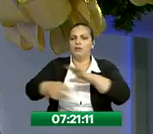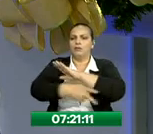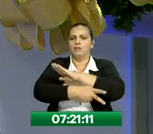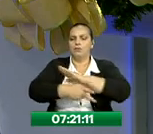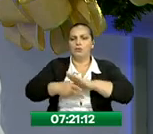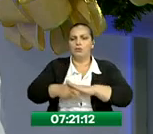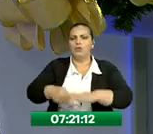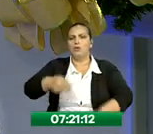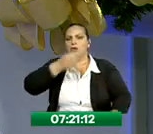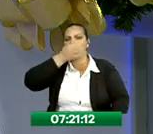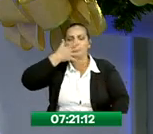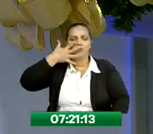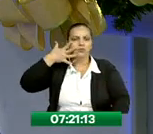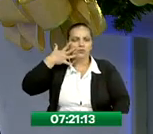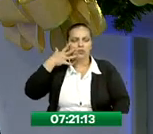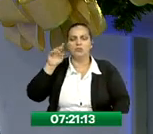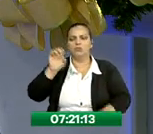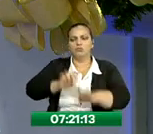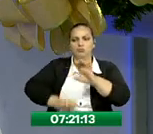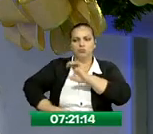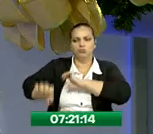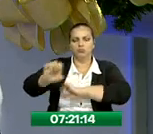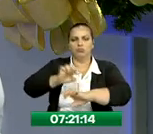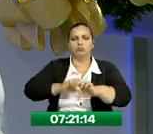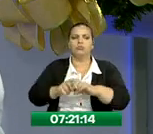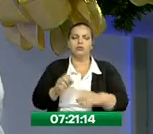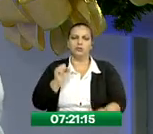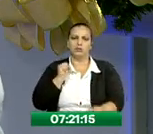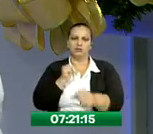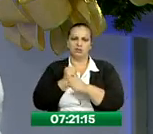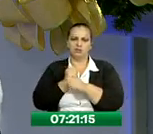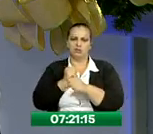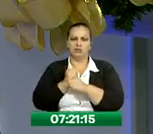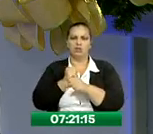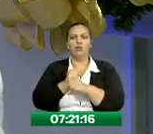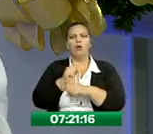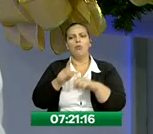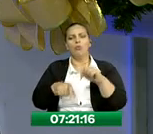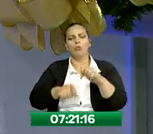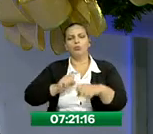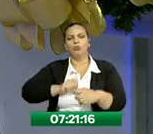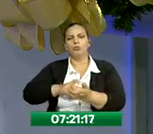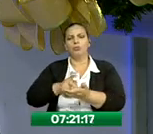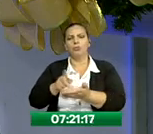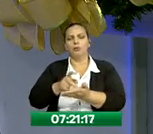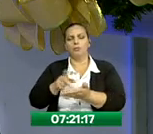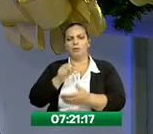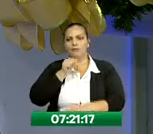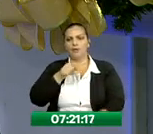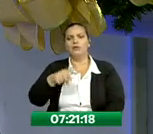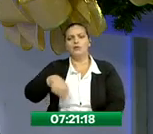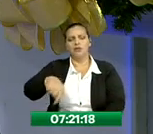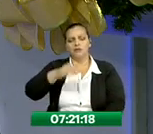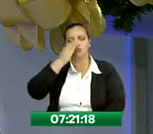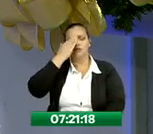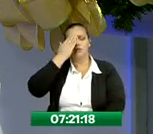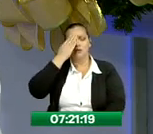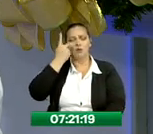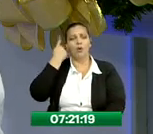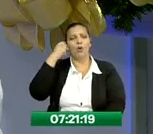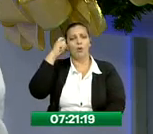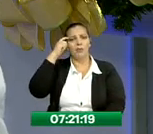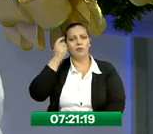conquistas laborales, pero ellos también deben estar conscientes del problema de disponibilidad de la caja fiscal y la valoración de los